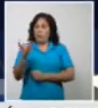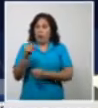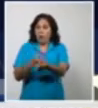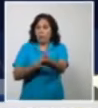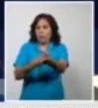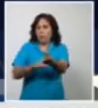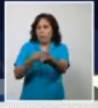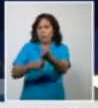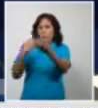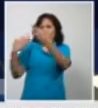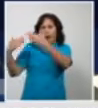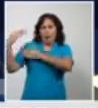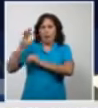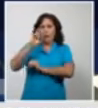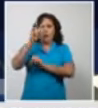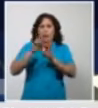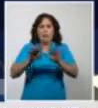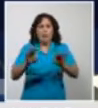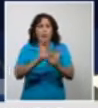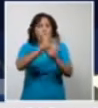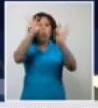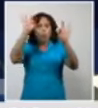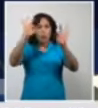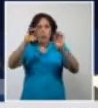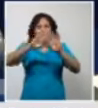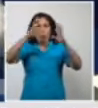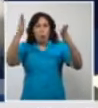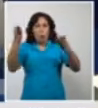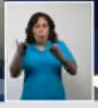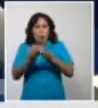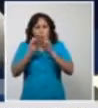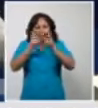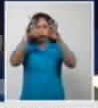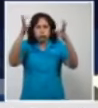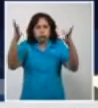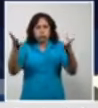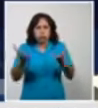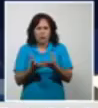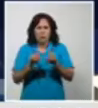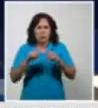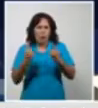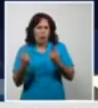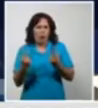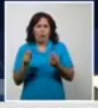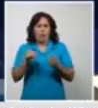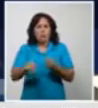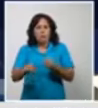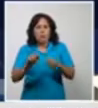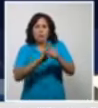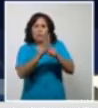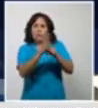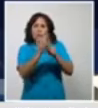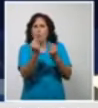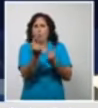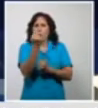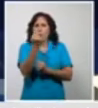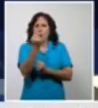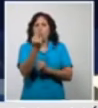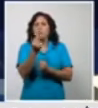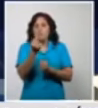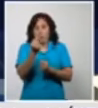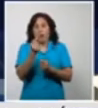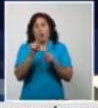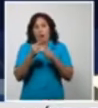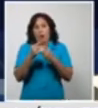acostumbrados en los últimos años o en varias décadas como tal. Y se ha encontrado que el